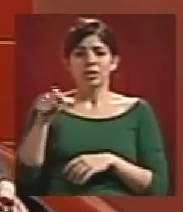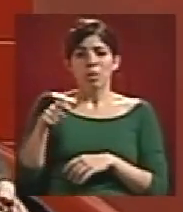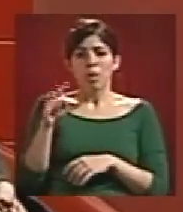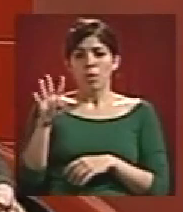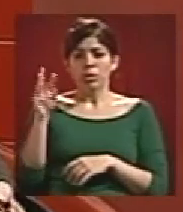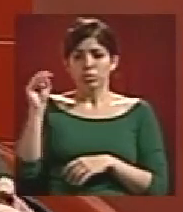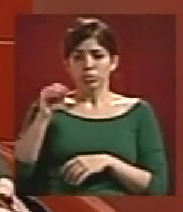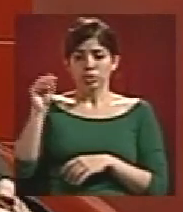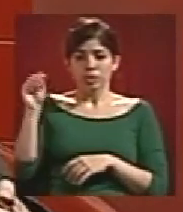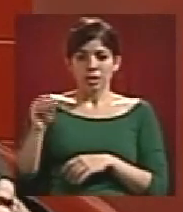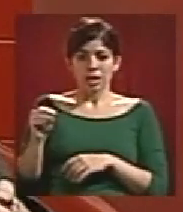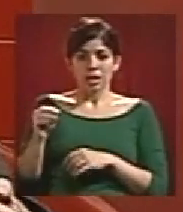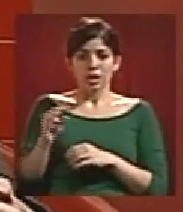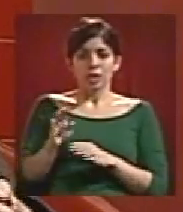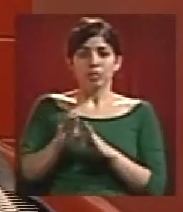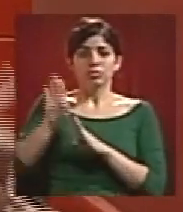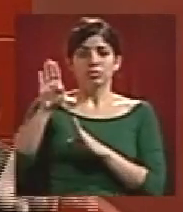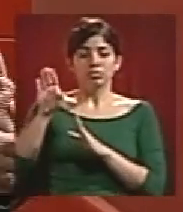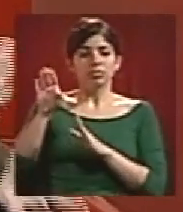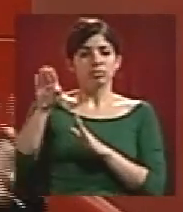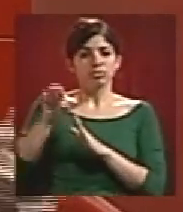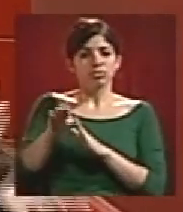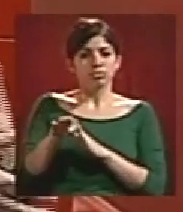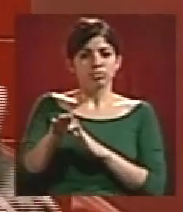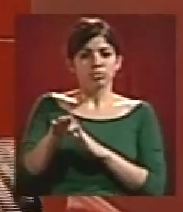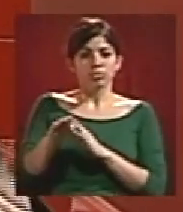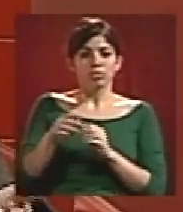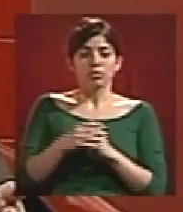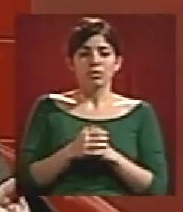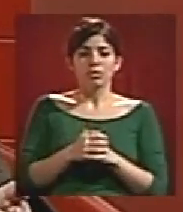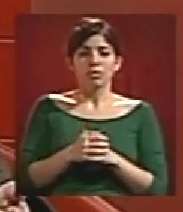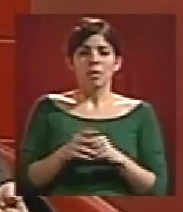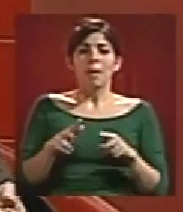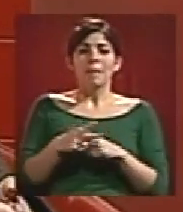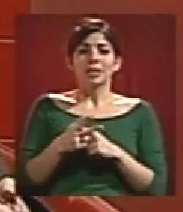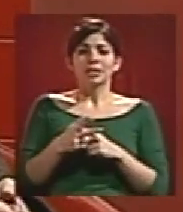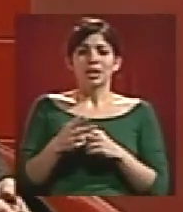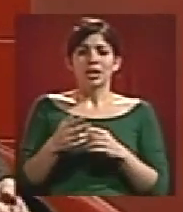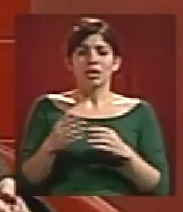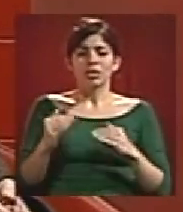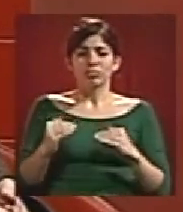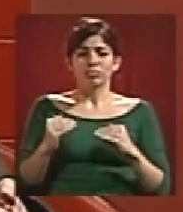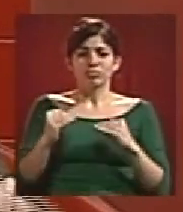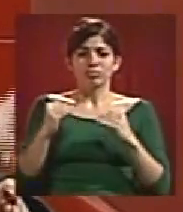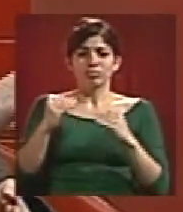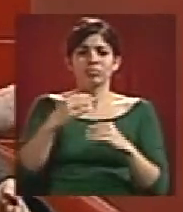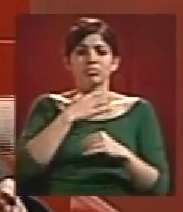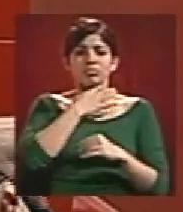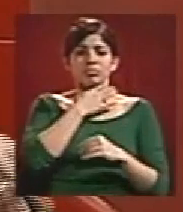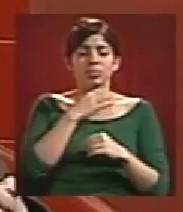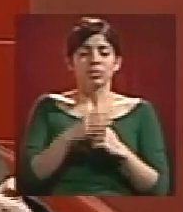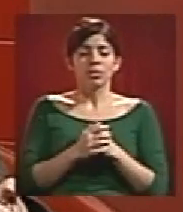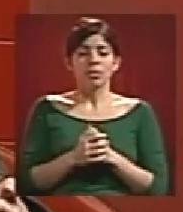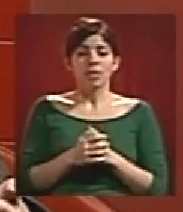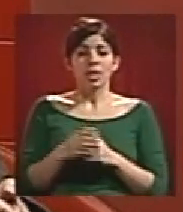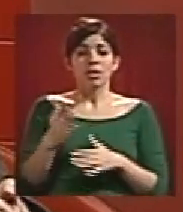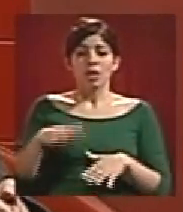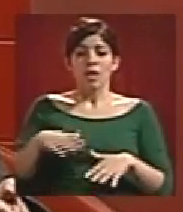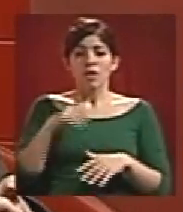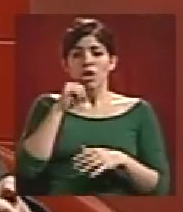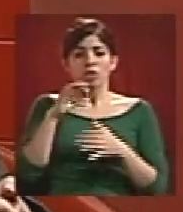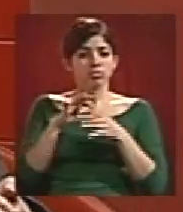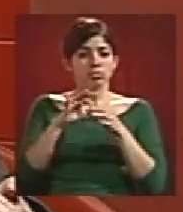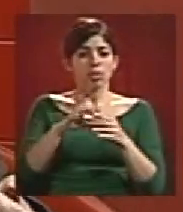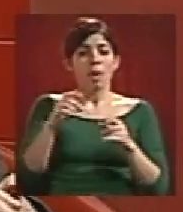3,4% de crecimiento de la economía mundial, y empezar un alentamiento en la economía en Estados Unidos y tal, todavía no tan directamente relacionado